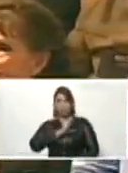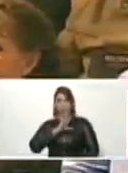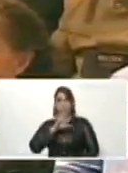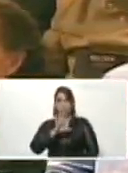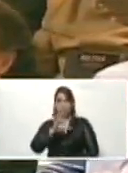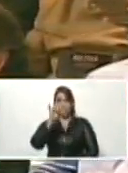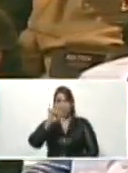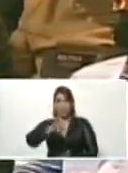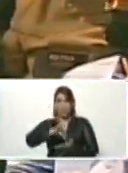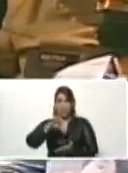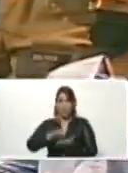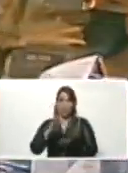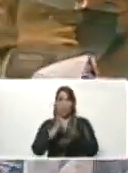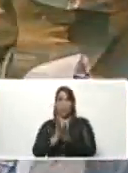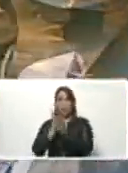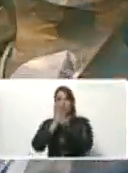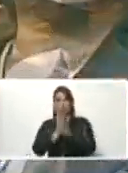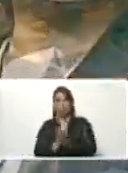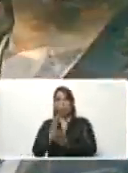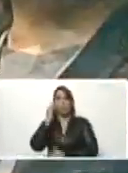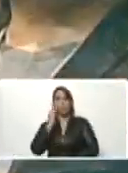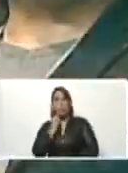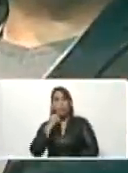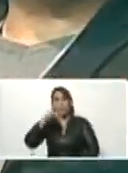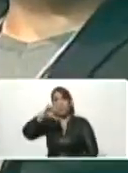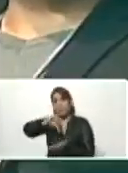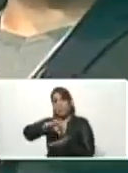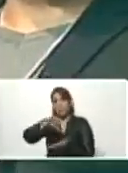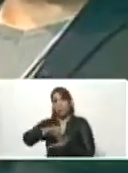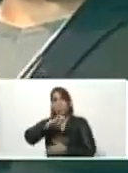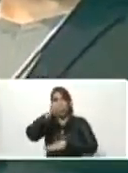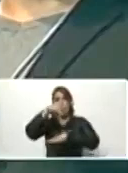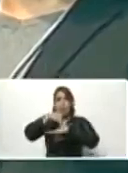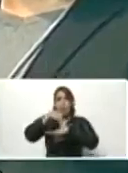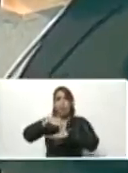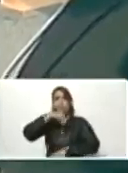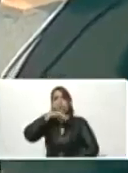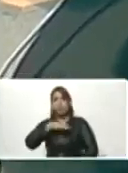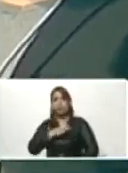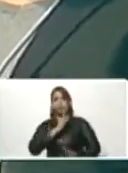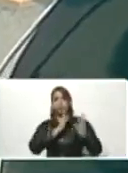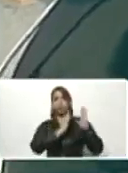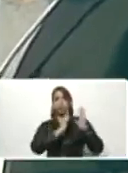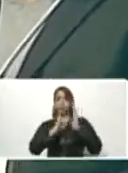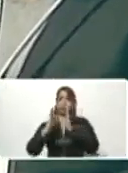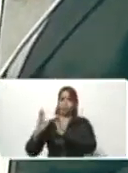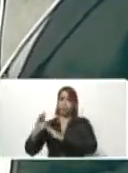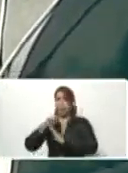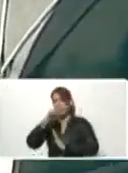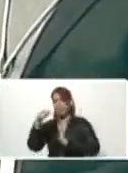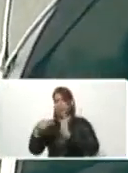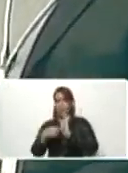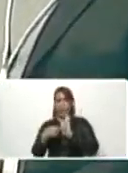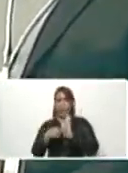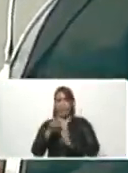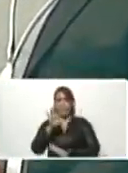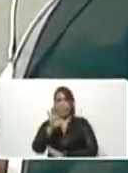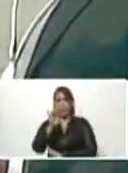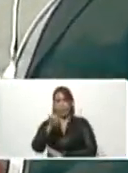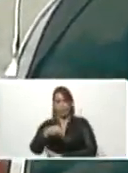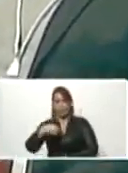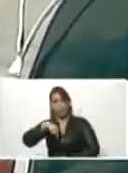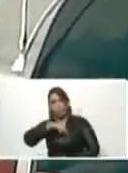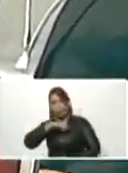el Centro de Estudios Simón Bolívar, el Centro Nacional de Historia, el Archivo General de la Nación. Hemos estado